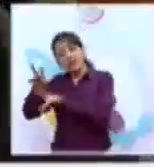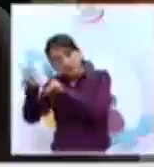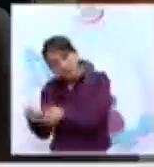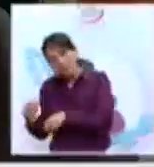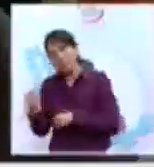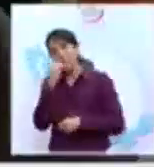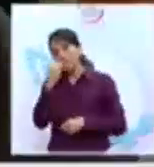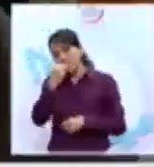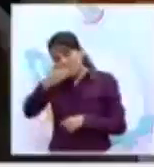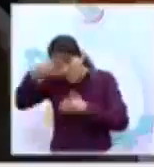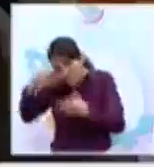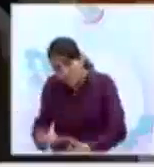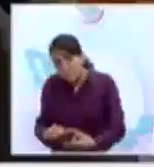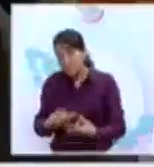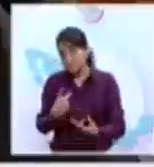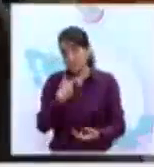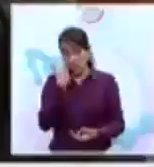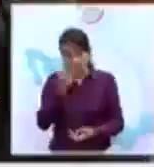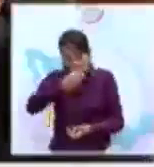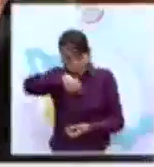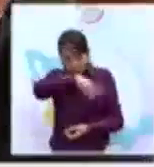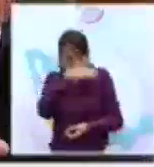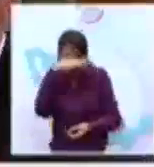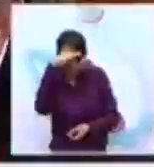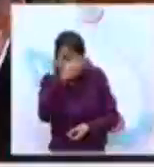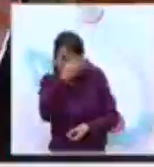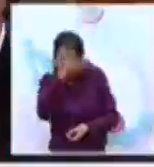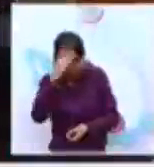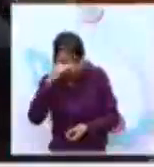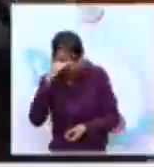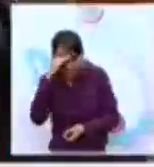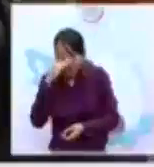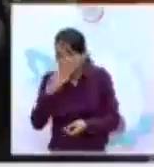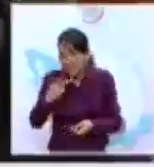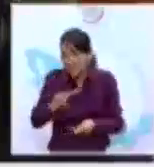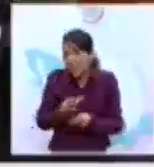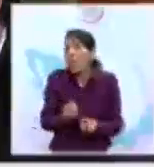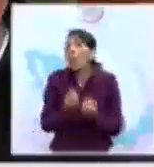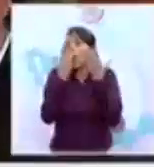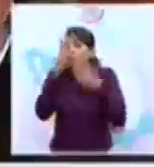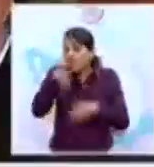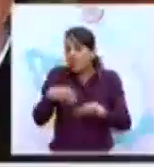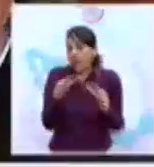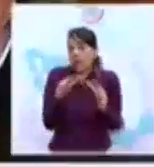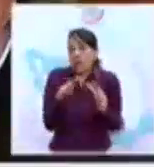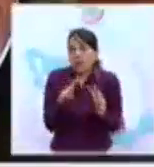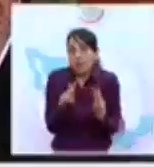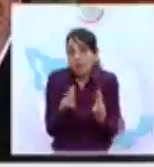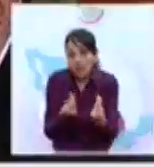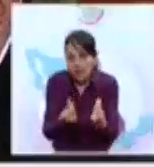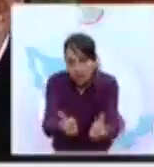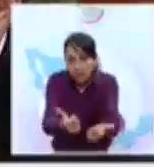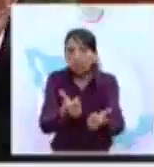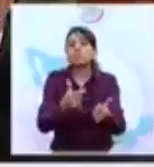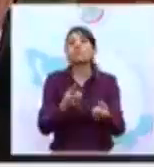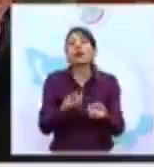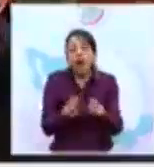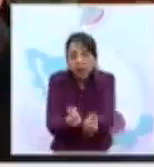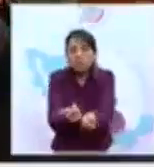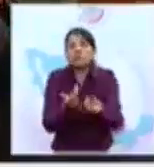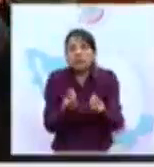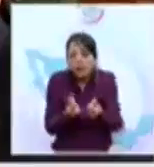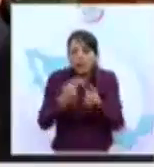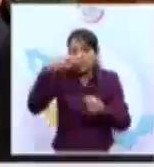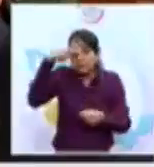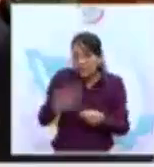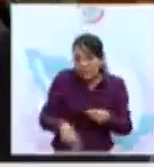estudio cuánto nos ha representado en beneficio y en costos la inversión privada que ha tenido México en los últimos 20